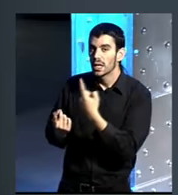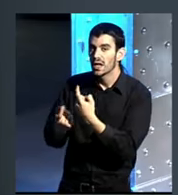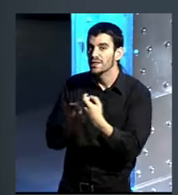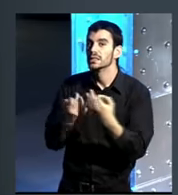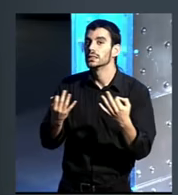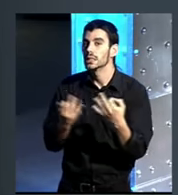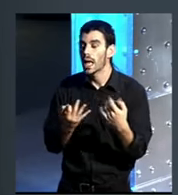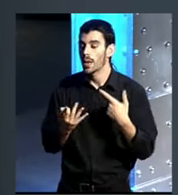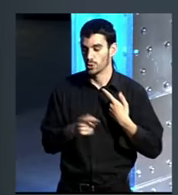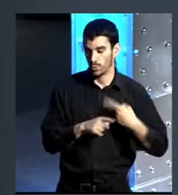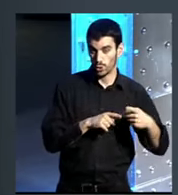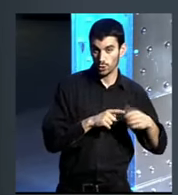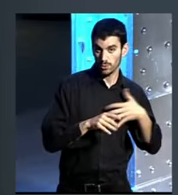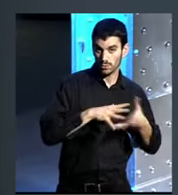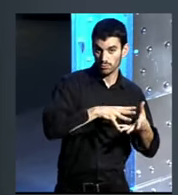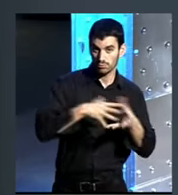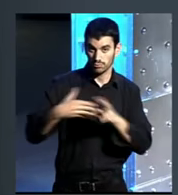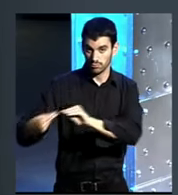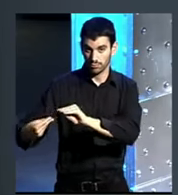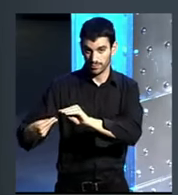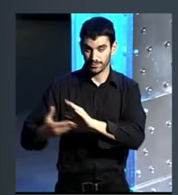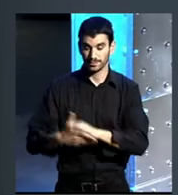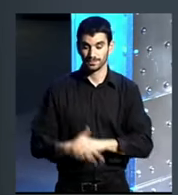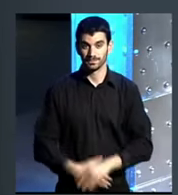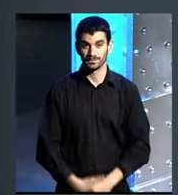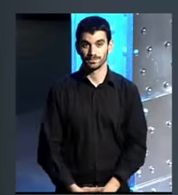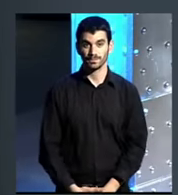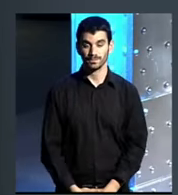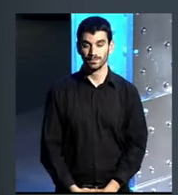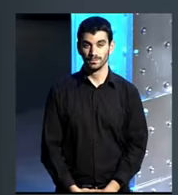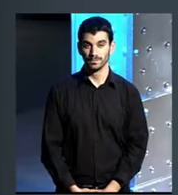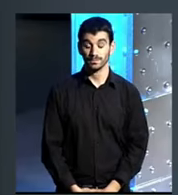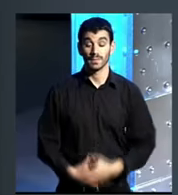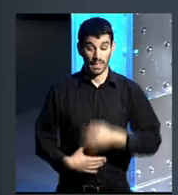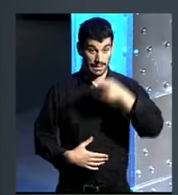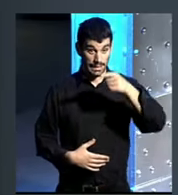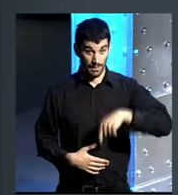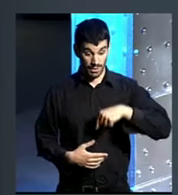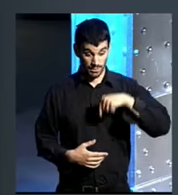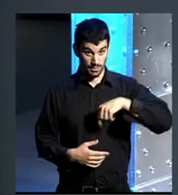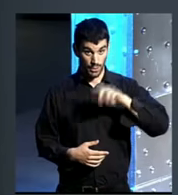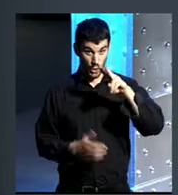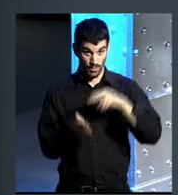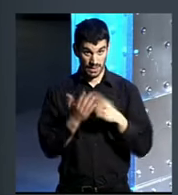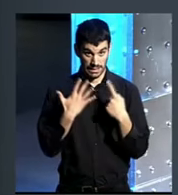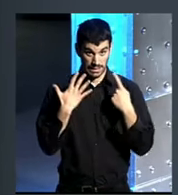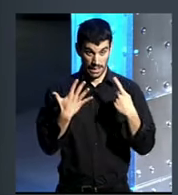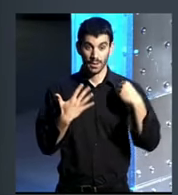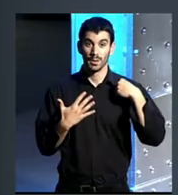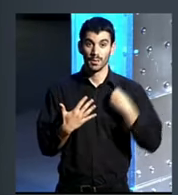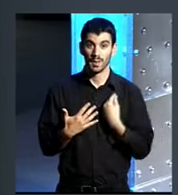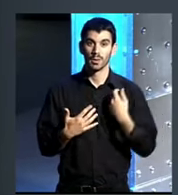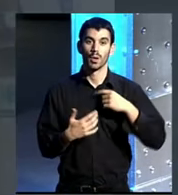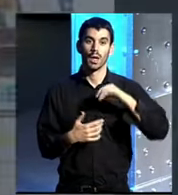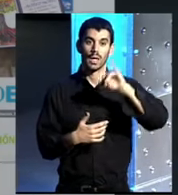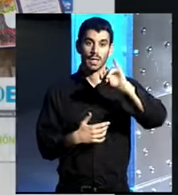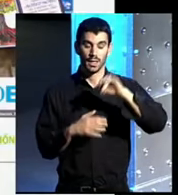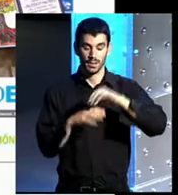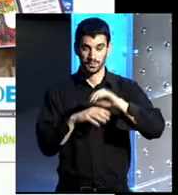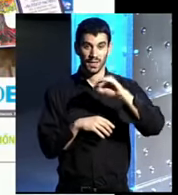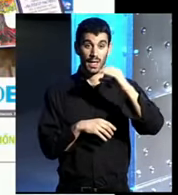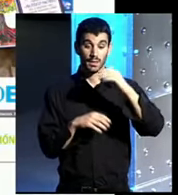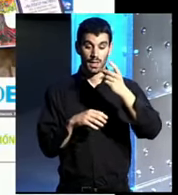productos y servicios para estos mercados. También en este año es cuando Ignasi Carreras deja Intermón Oxfam y pasa